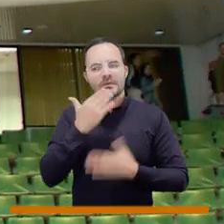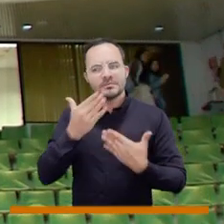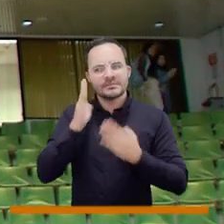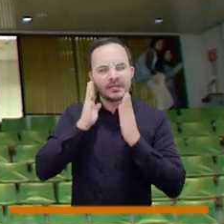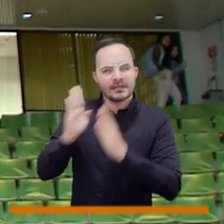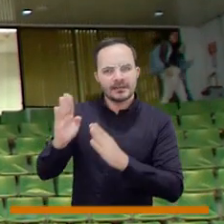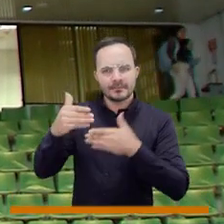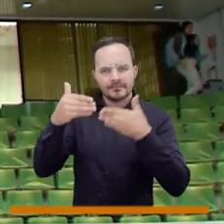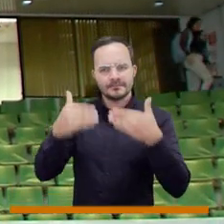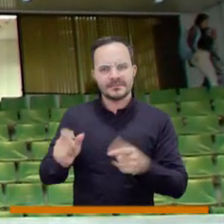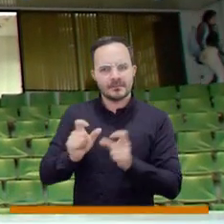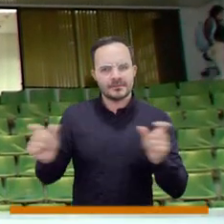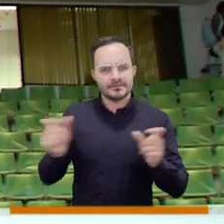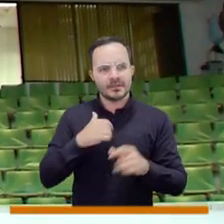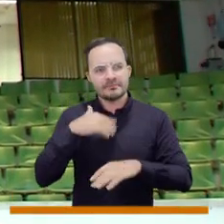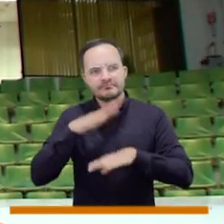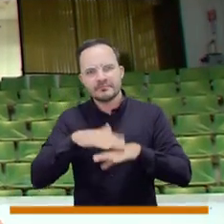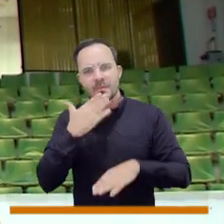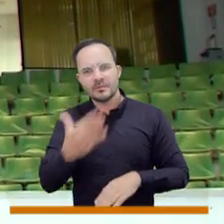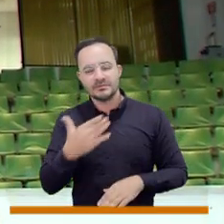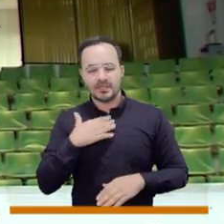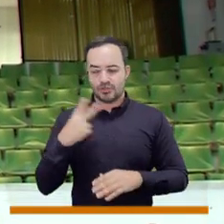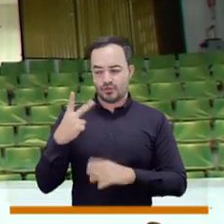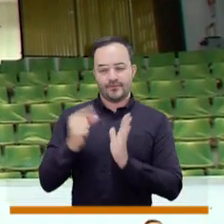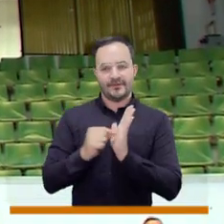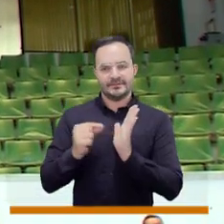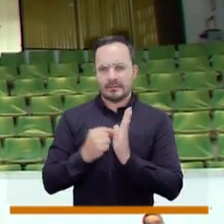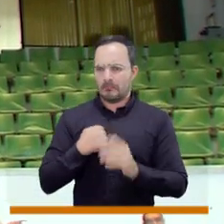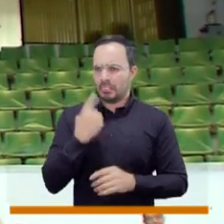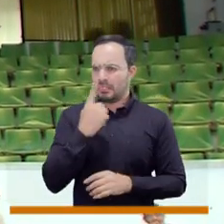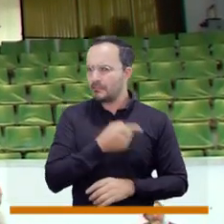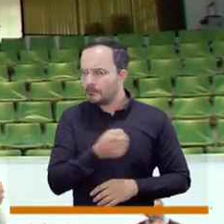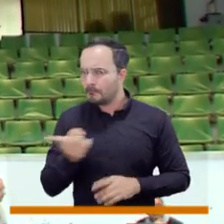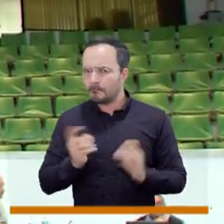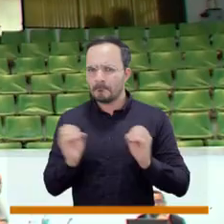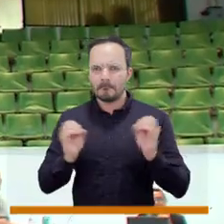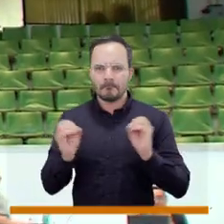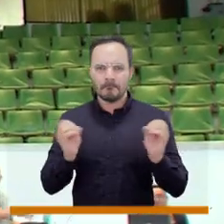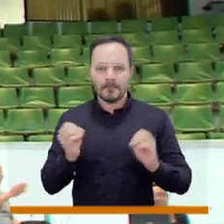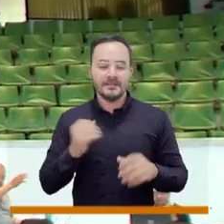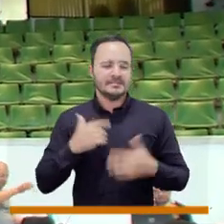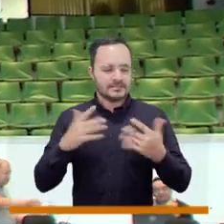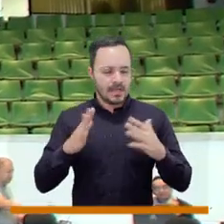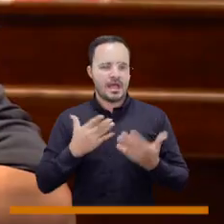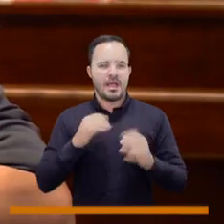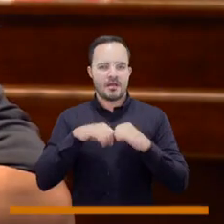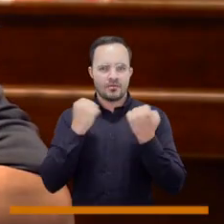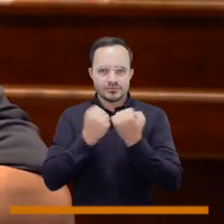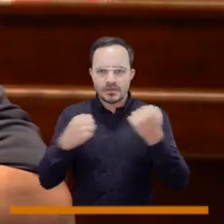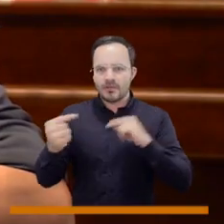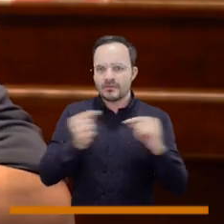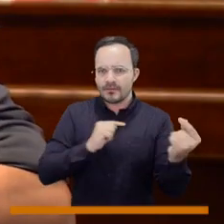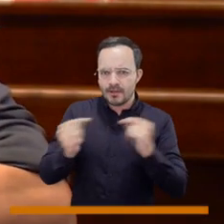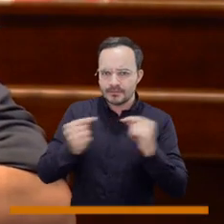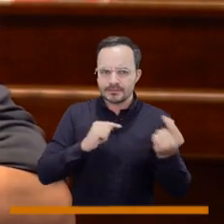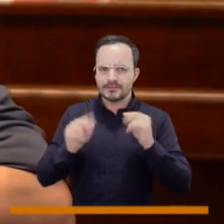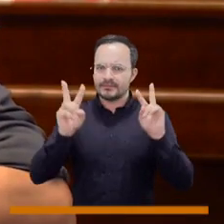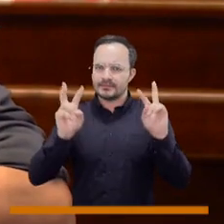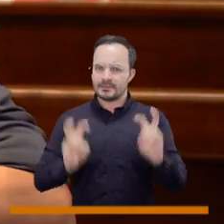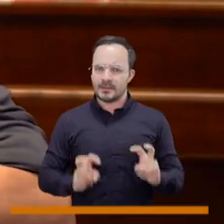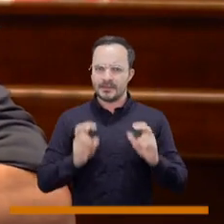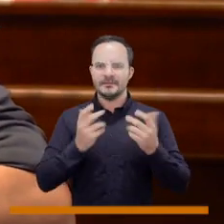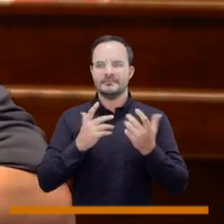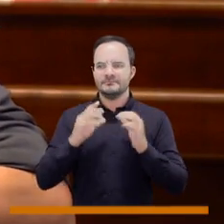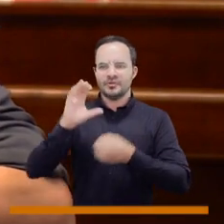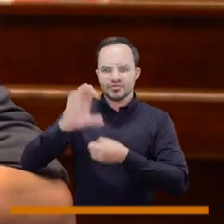en condición de discapacidad. Hemos llevado el debate al consejo y a la ciudad para